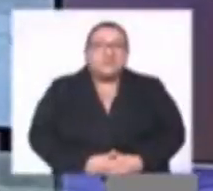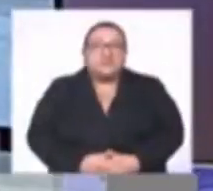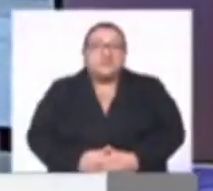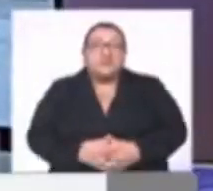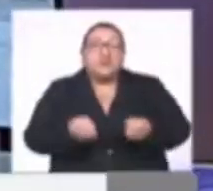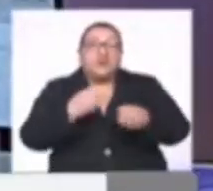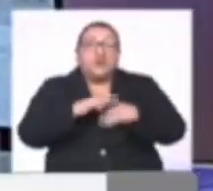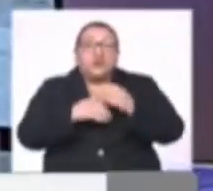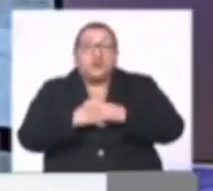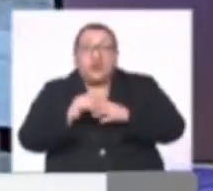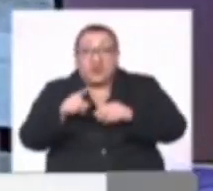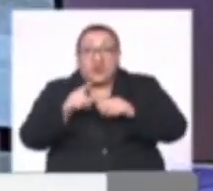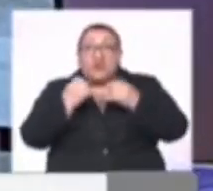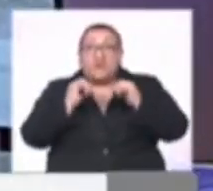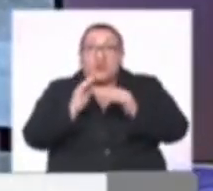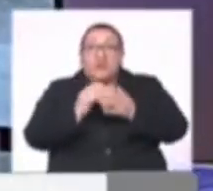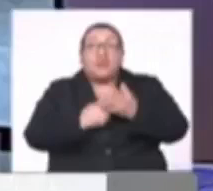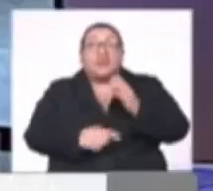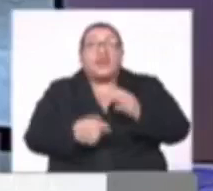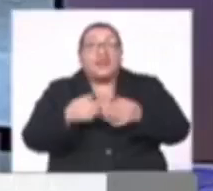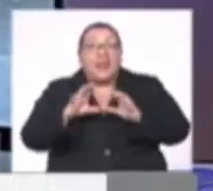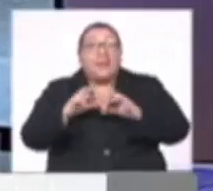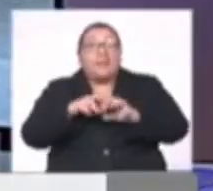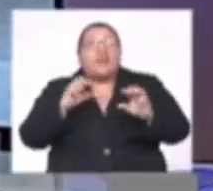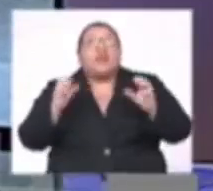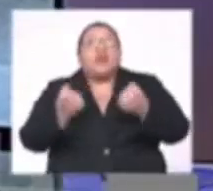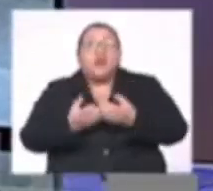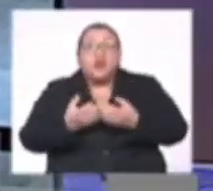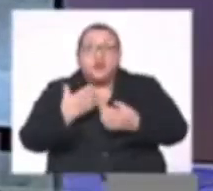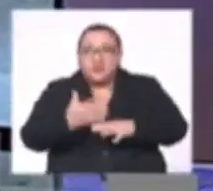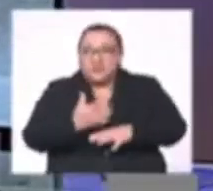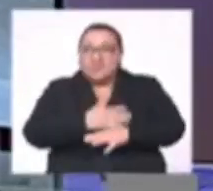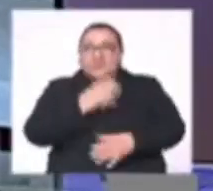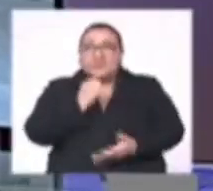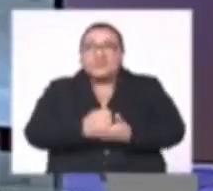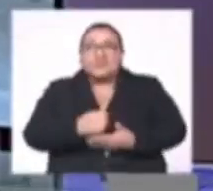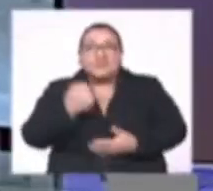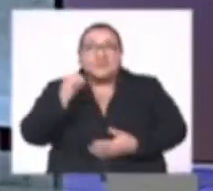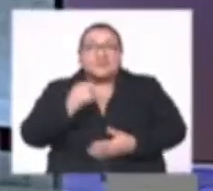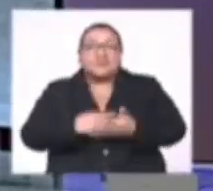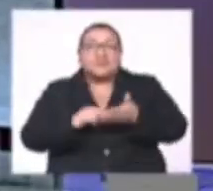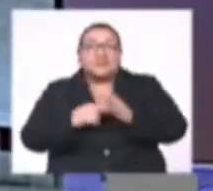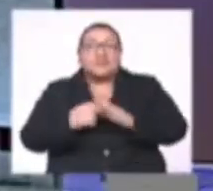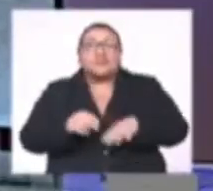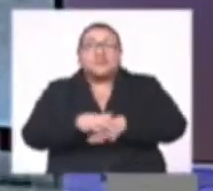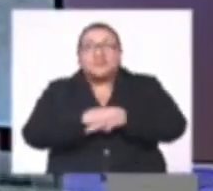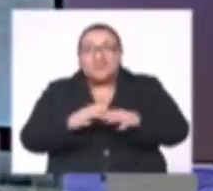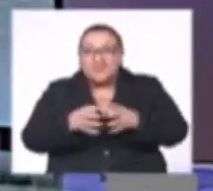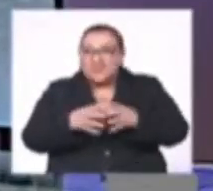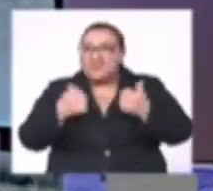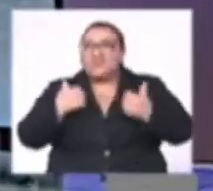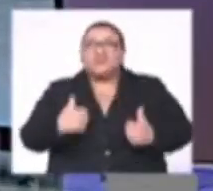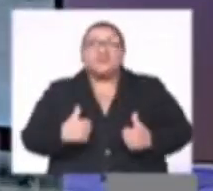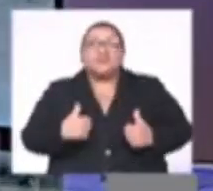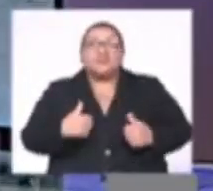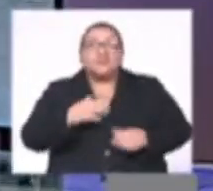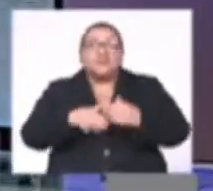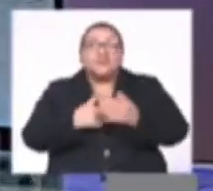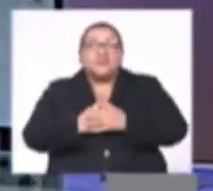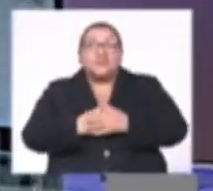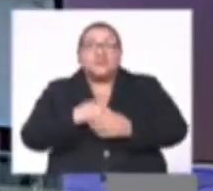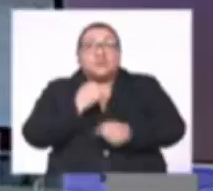Continuamos con el desarrollo de nuestra información y el Pleno del Congreso aprobó la iniciativa que plantea una gestión eficiente y